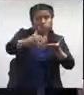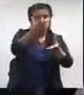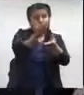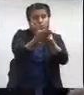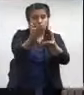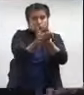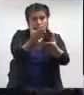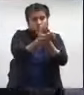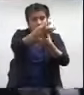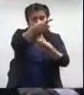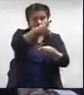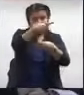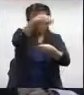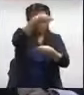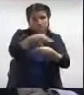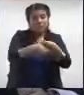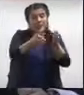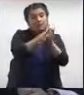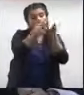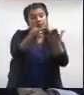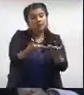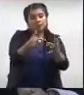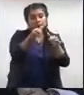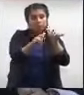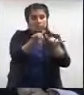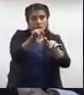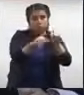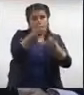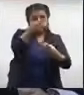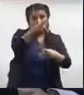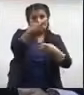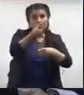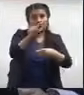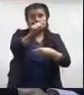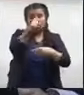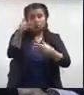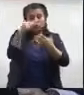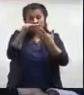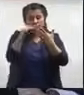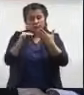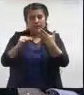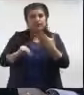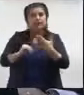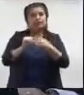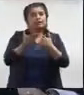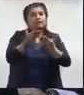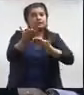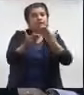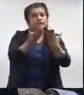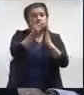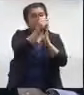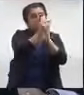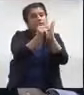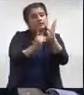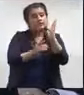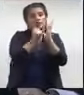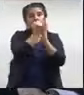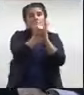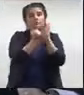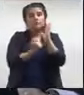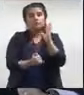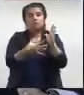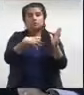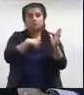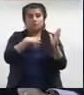de obras, libros de texto, suplementos, otros productos y servicios de artes gráficas que realiza